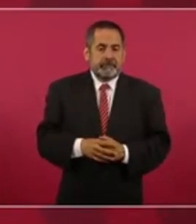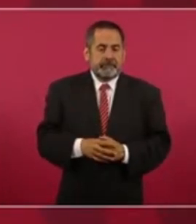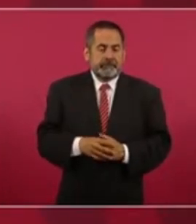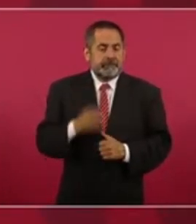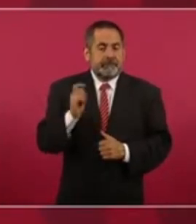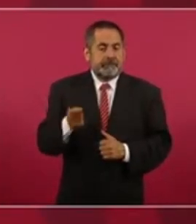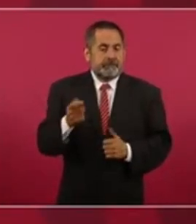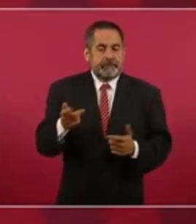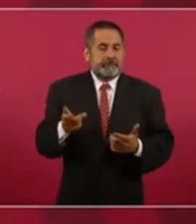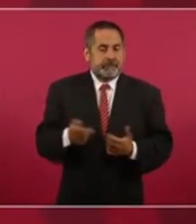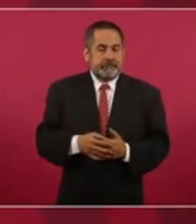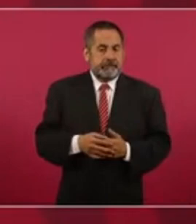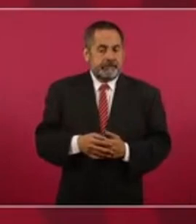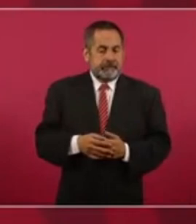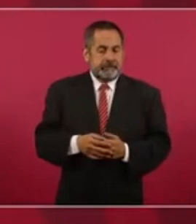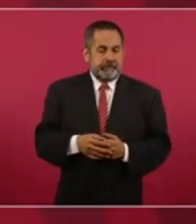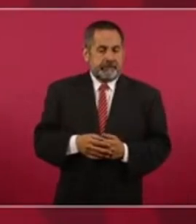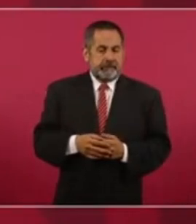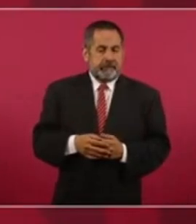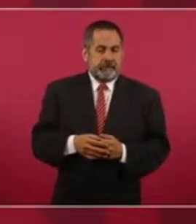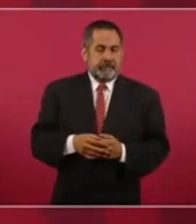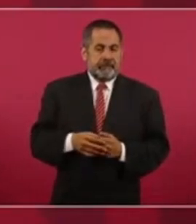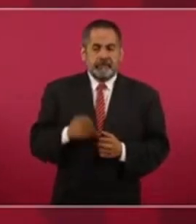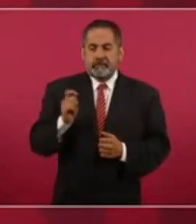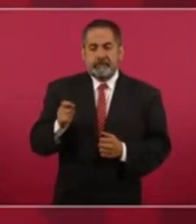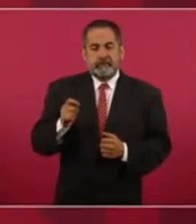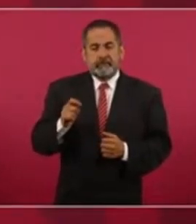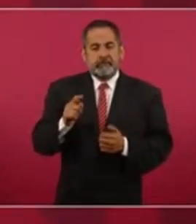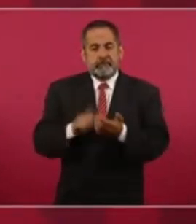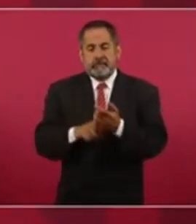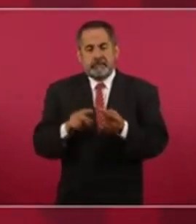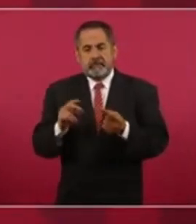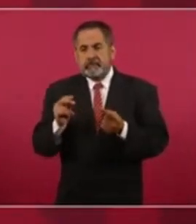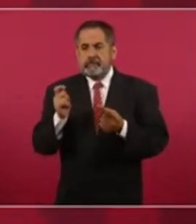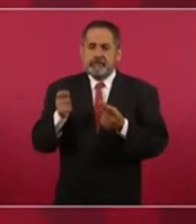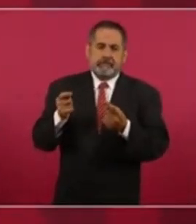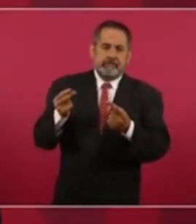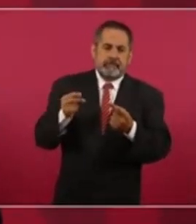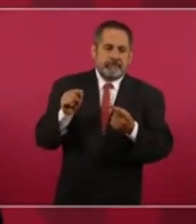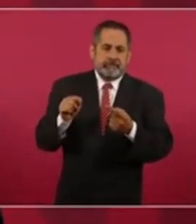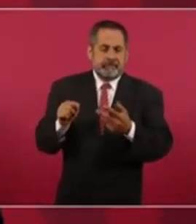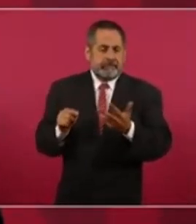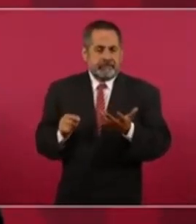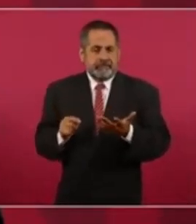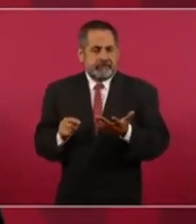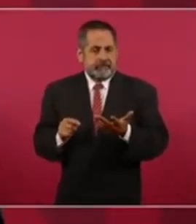porque no necesariamente tiene que ser